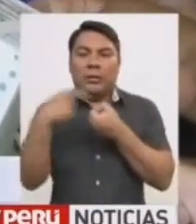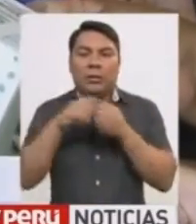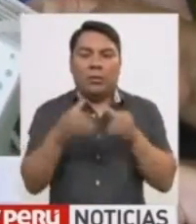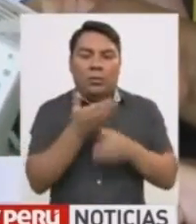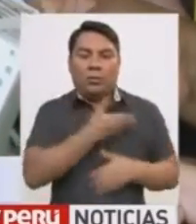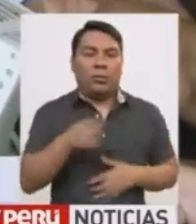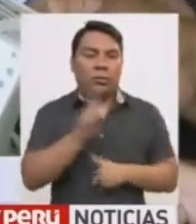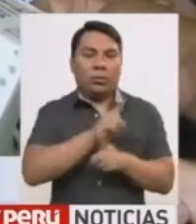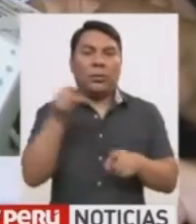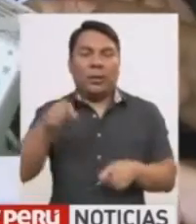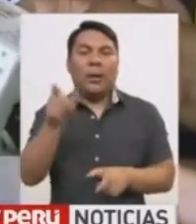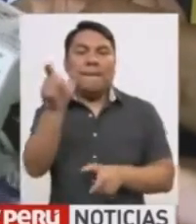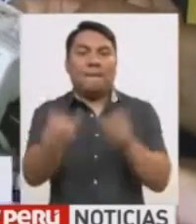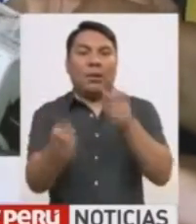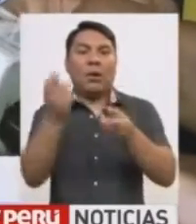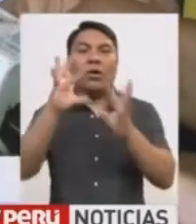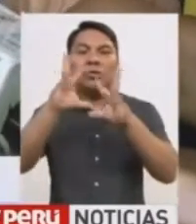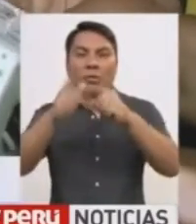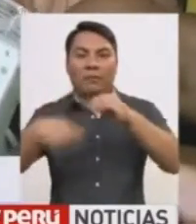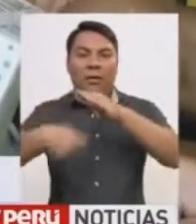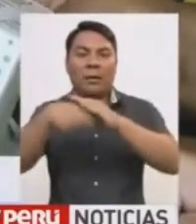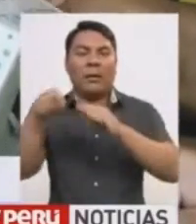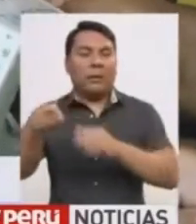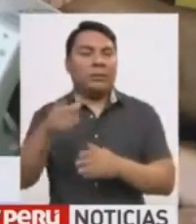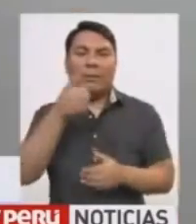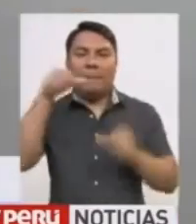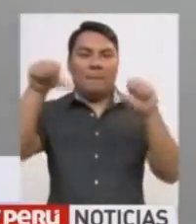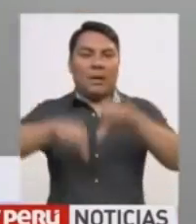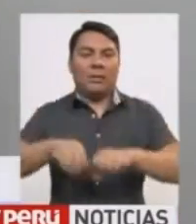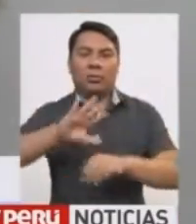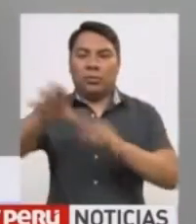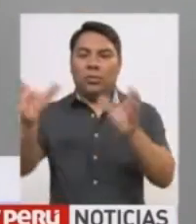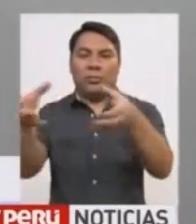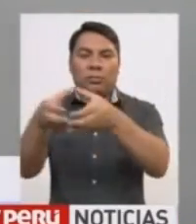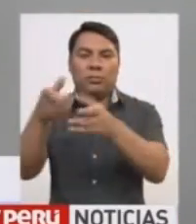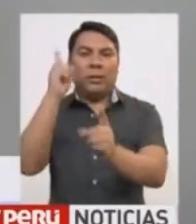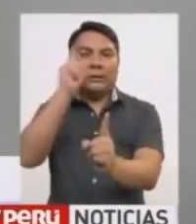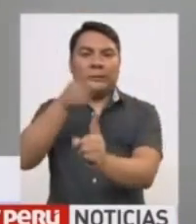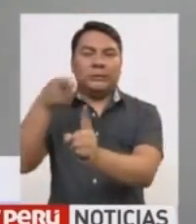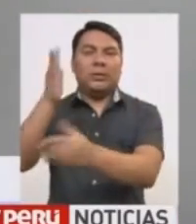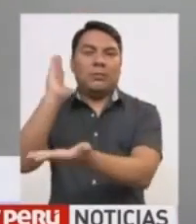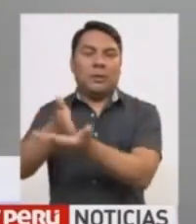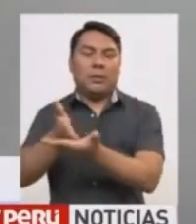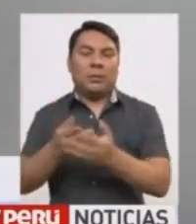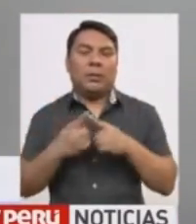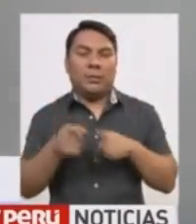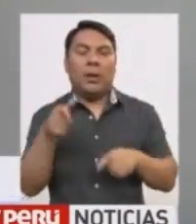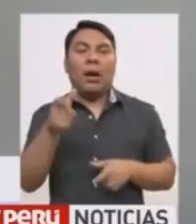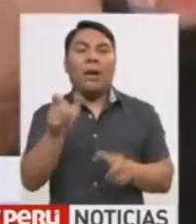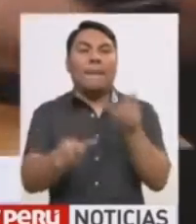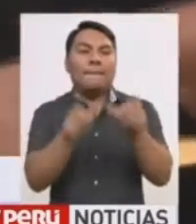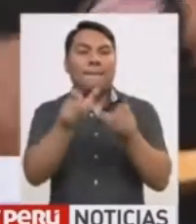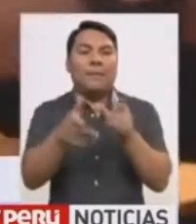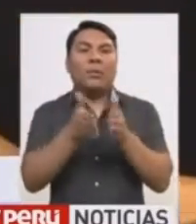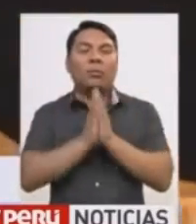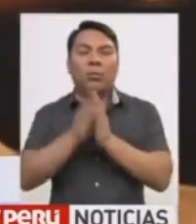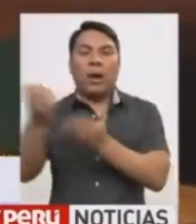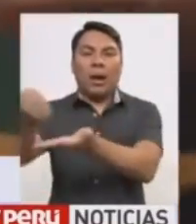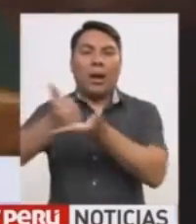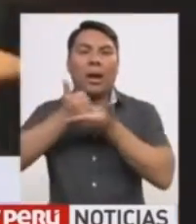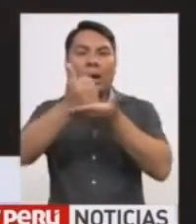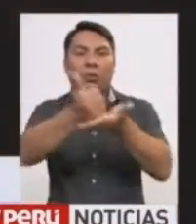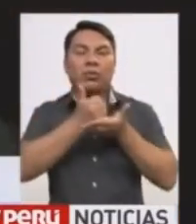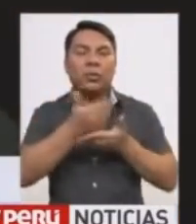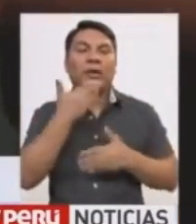Acá los corruptos son corruptos y acá hay que estar todos juntos. La idea es que los colaboradores eficaces ayuden a desbaratar una